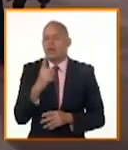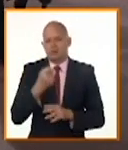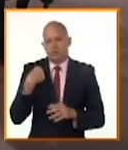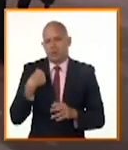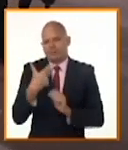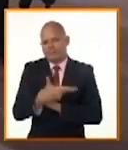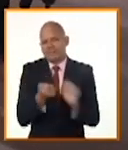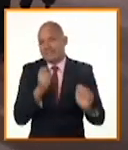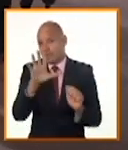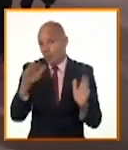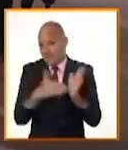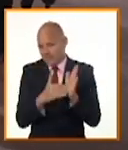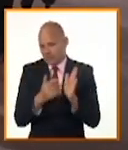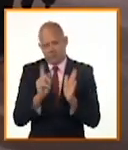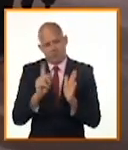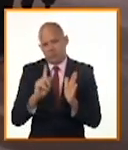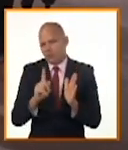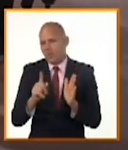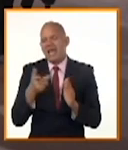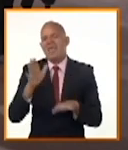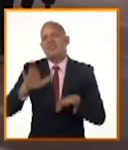que eso es importante